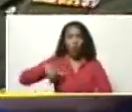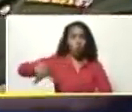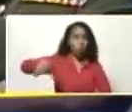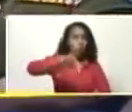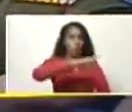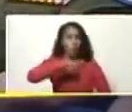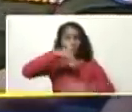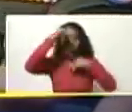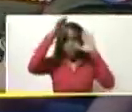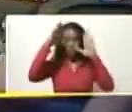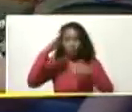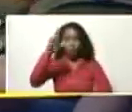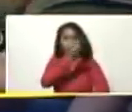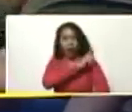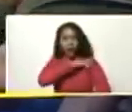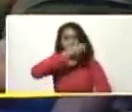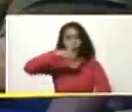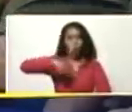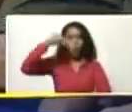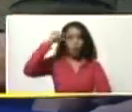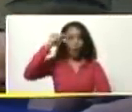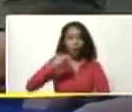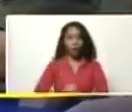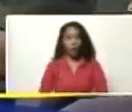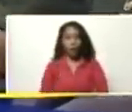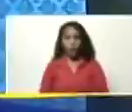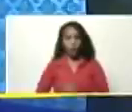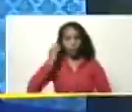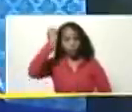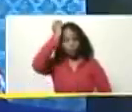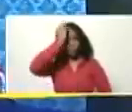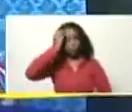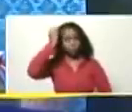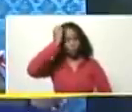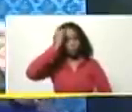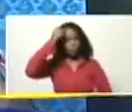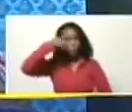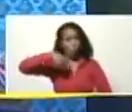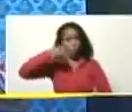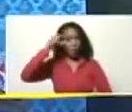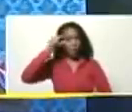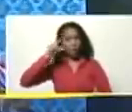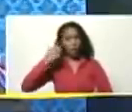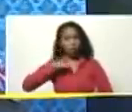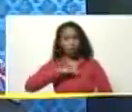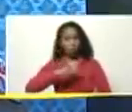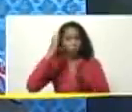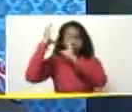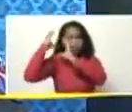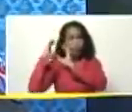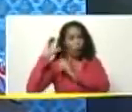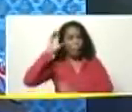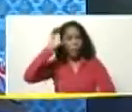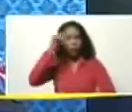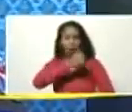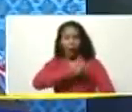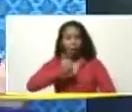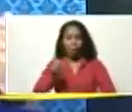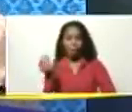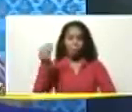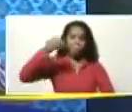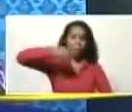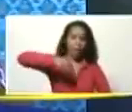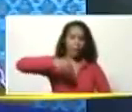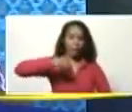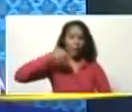oídos, mi comandante en jefe, en este día de reflexión, en este día donde nos cargamos de patriotismo cada día más, de